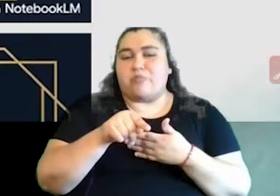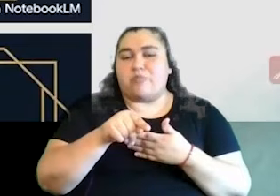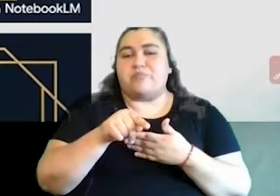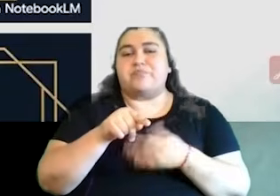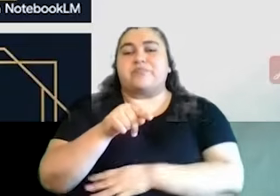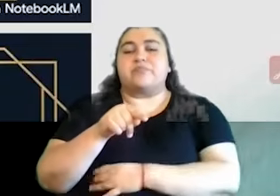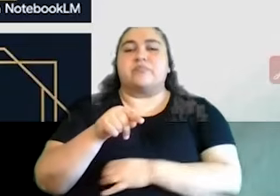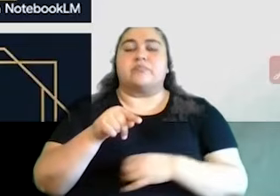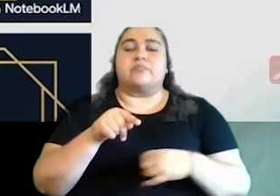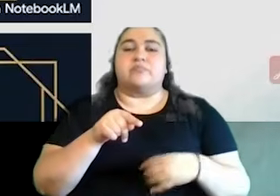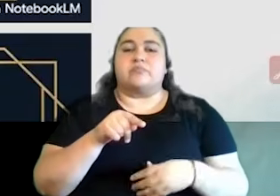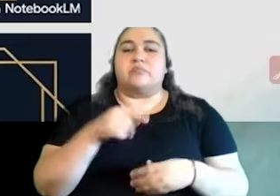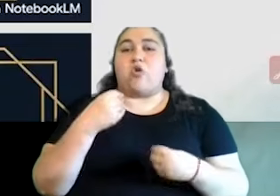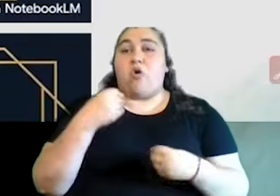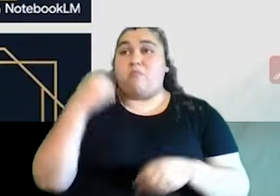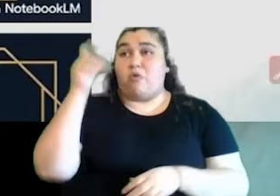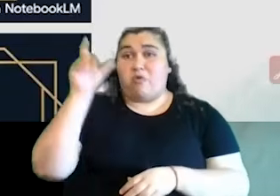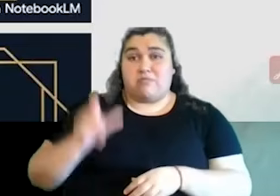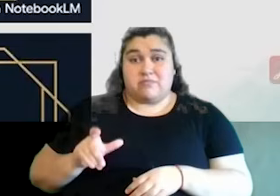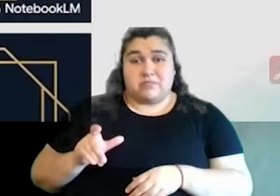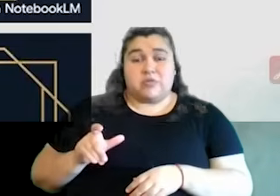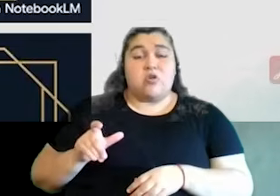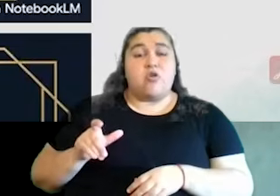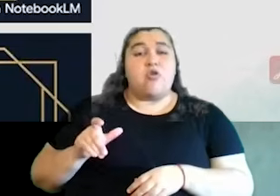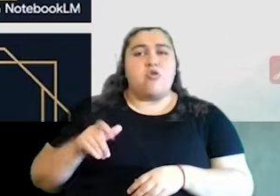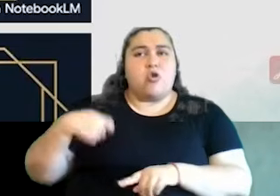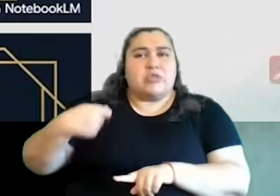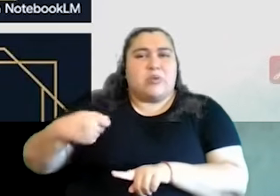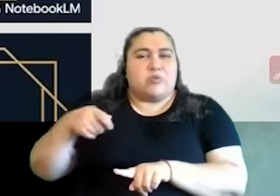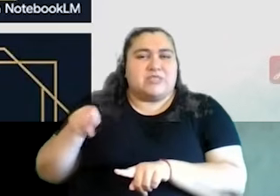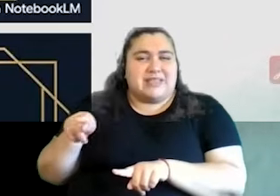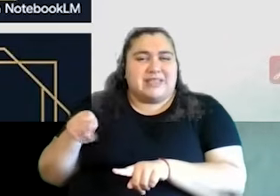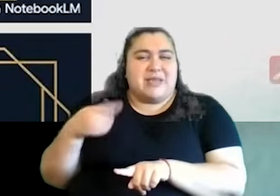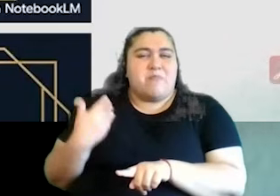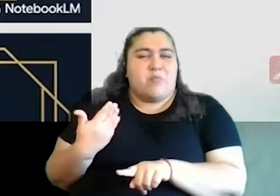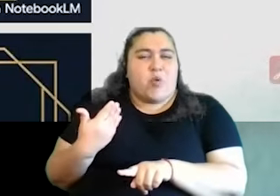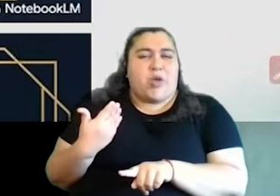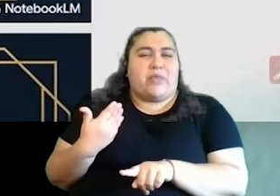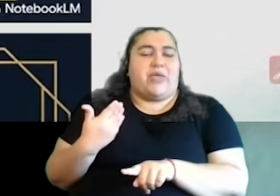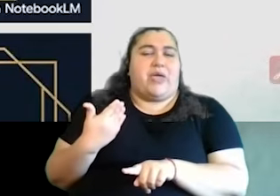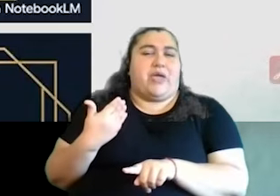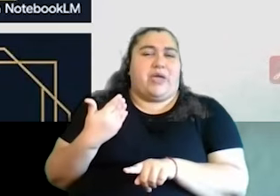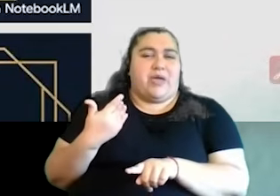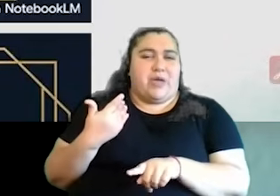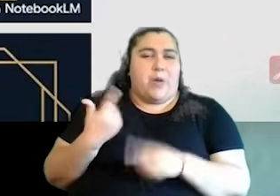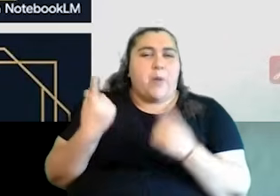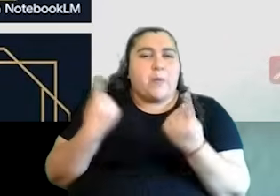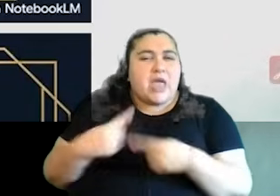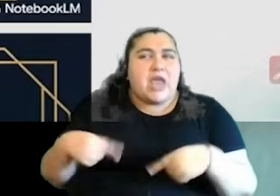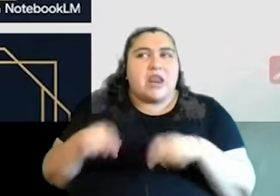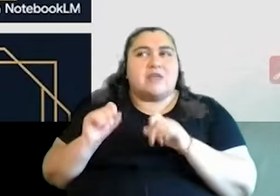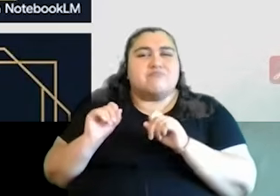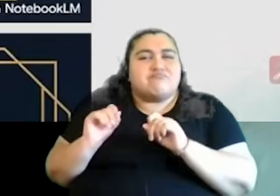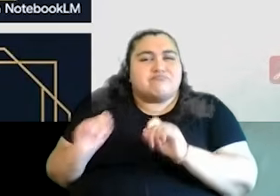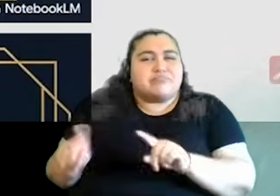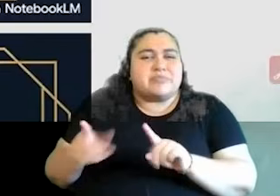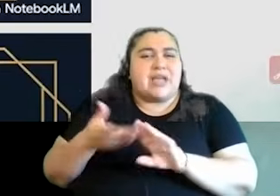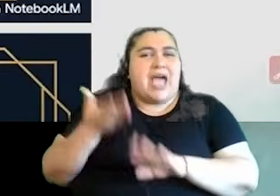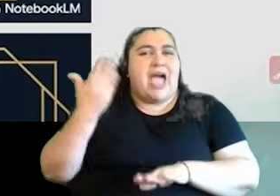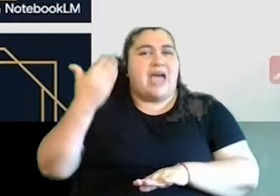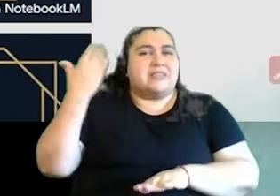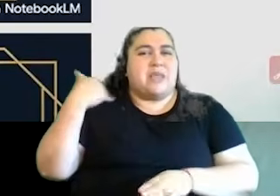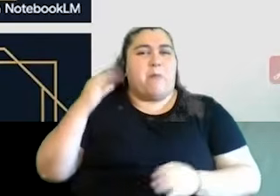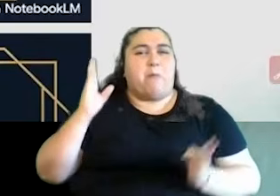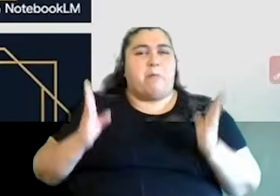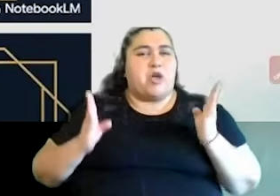el contribuyente va a poder incorporar o exteriorizar estos bienes que tal vez tenía de periodos fiscales anteriores dentro